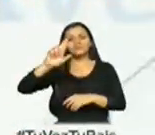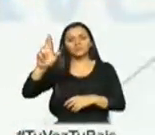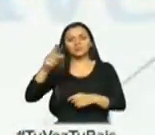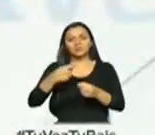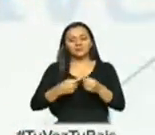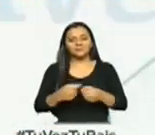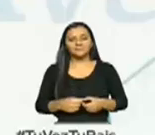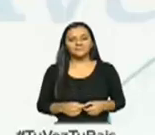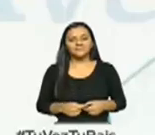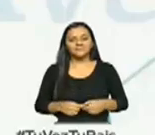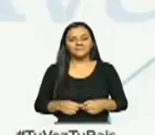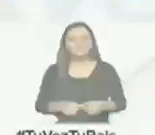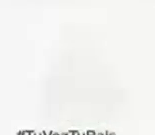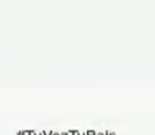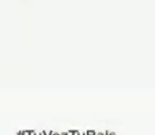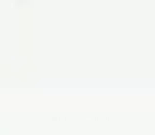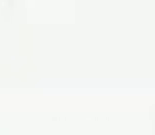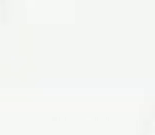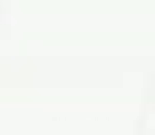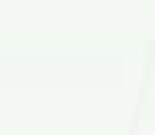capital.